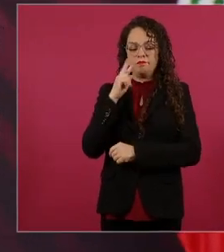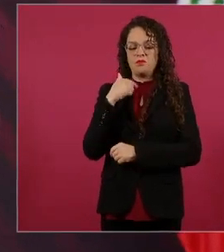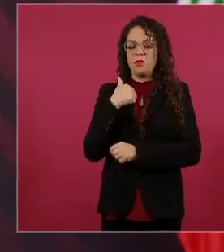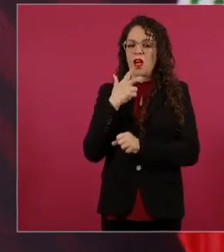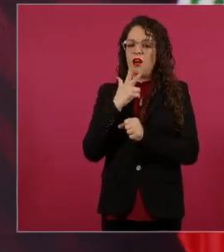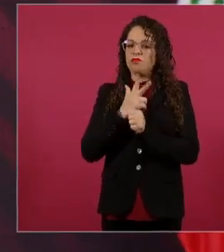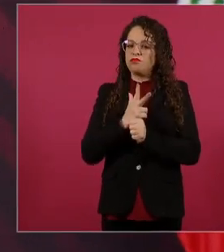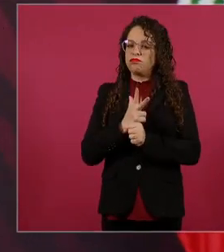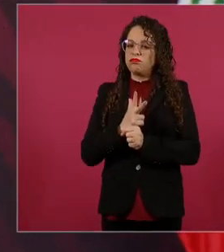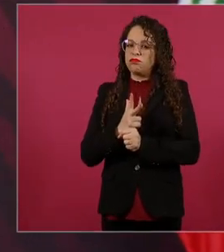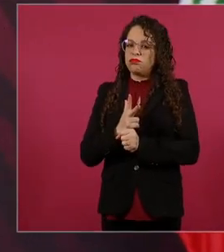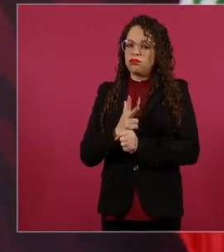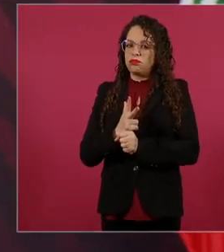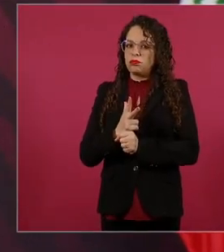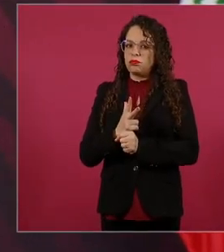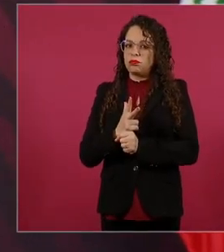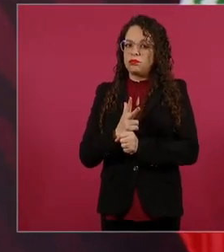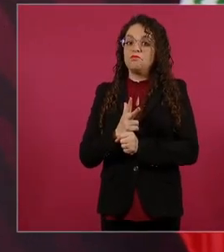predecible